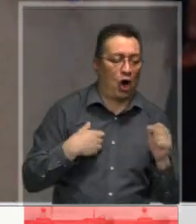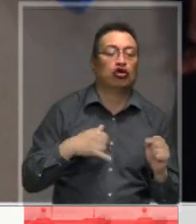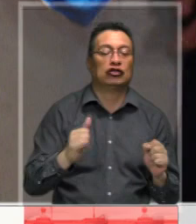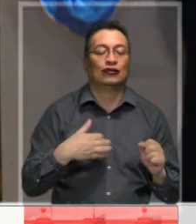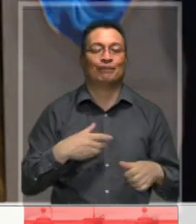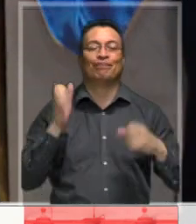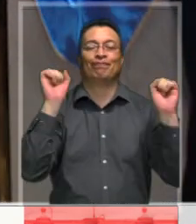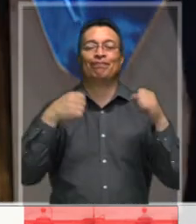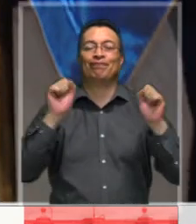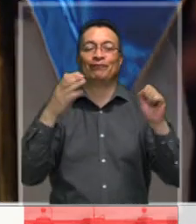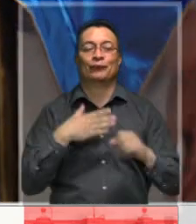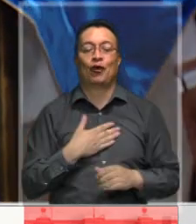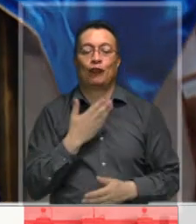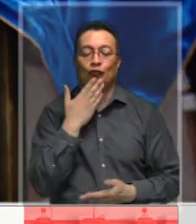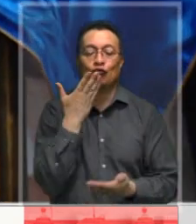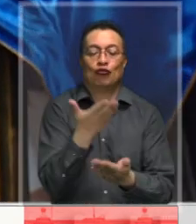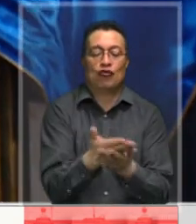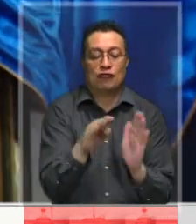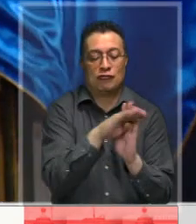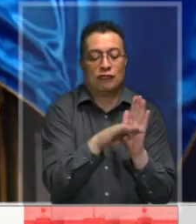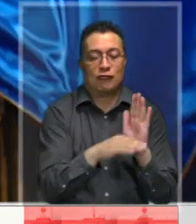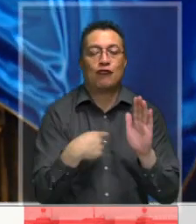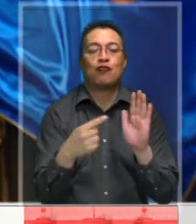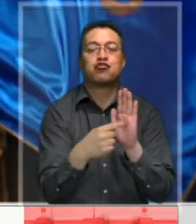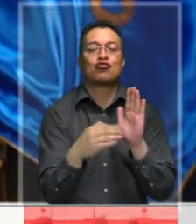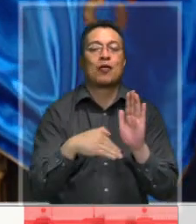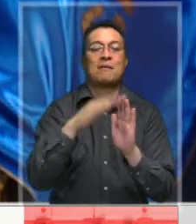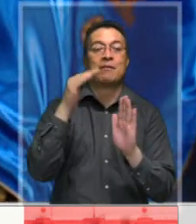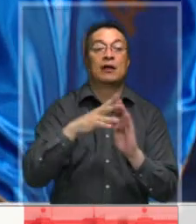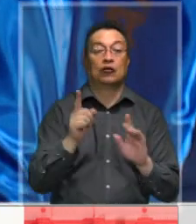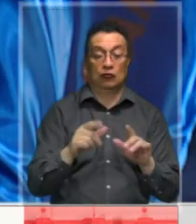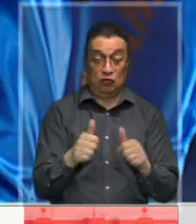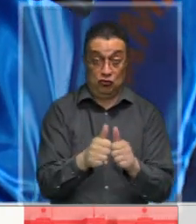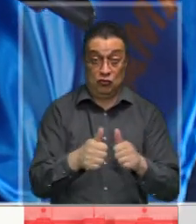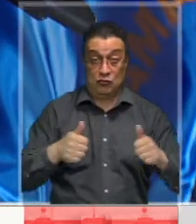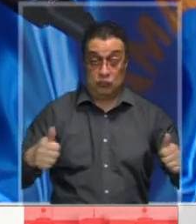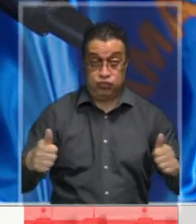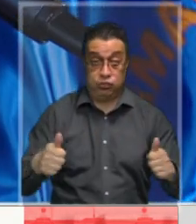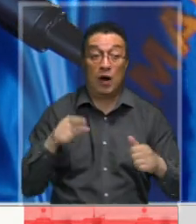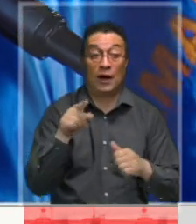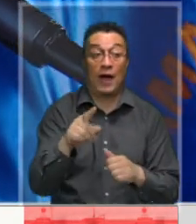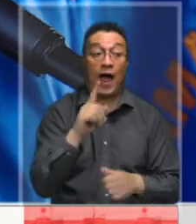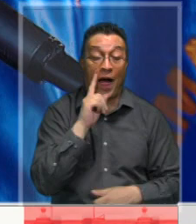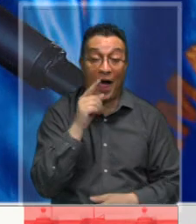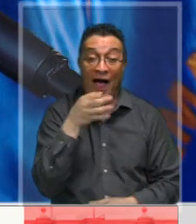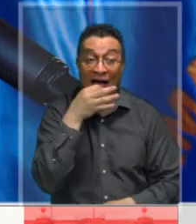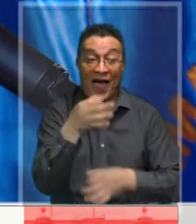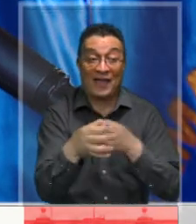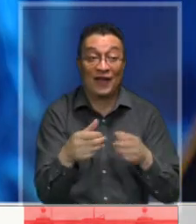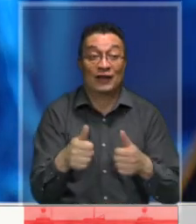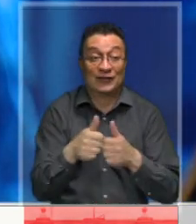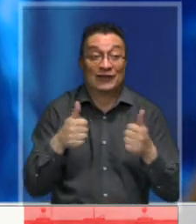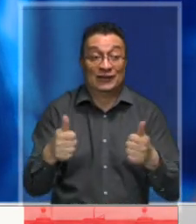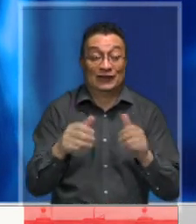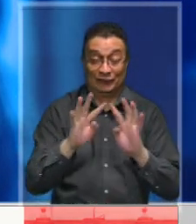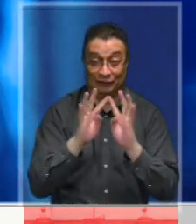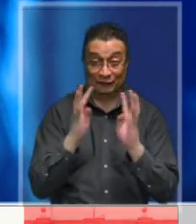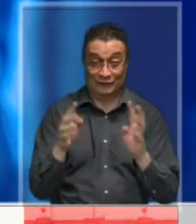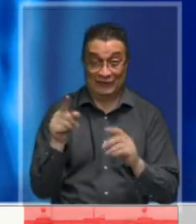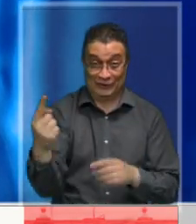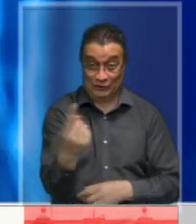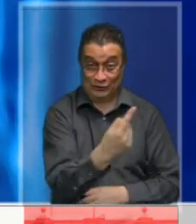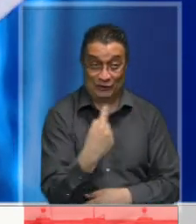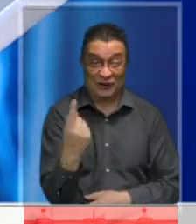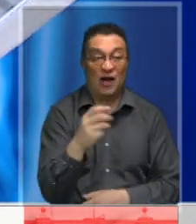que venció en estas tratativas? Ah, yo creo que el poder constituido, ¿te acuerdas que se hablaba del poder constituyente, el constituido? Bueno, el poder